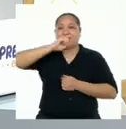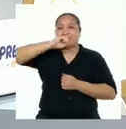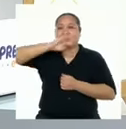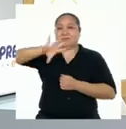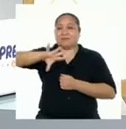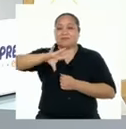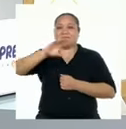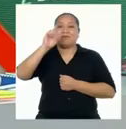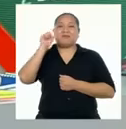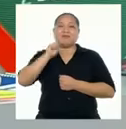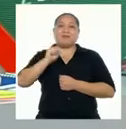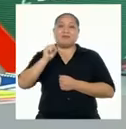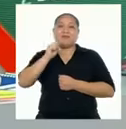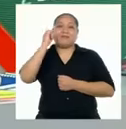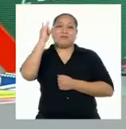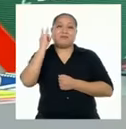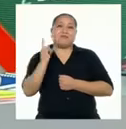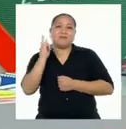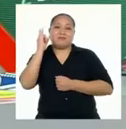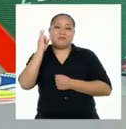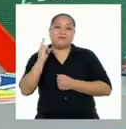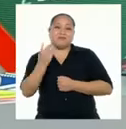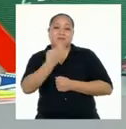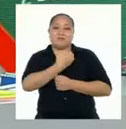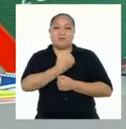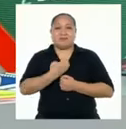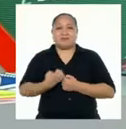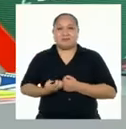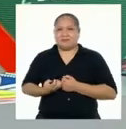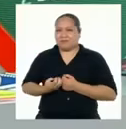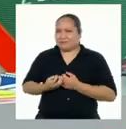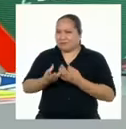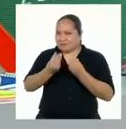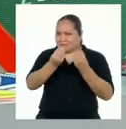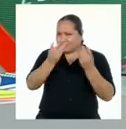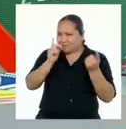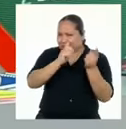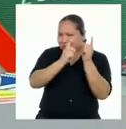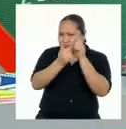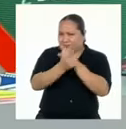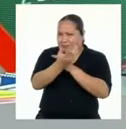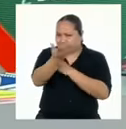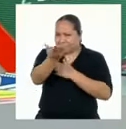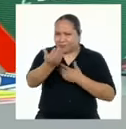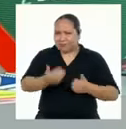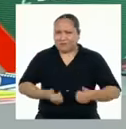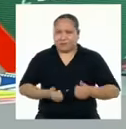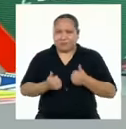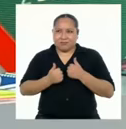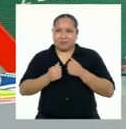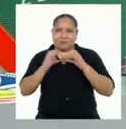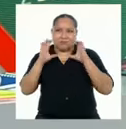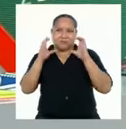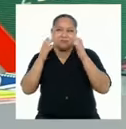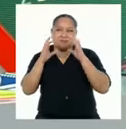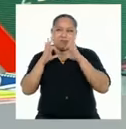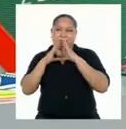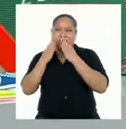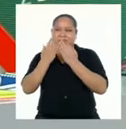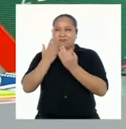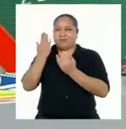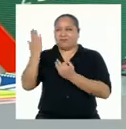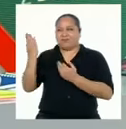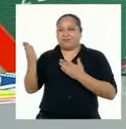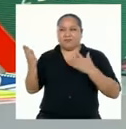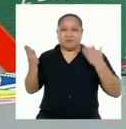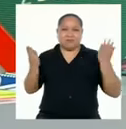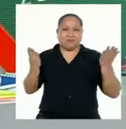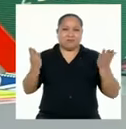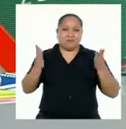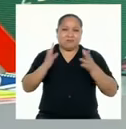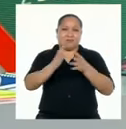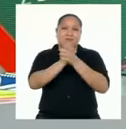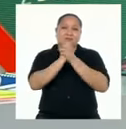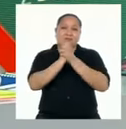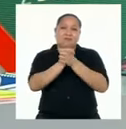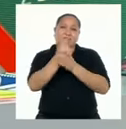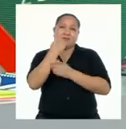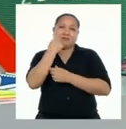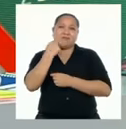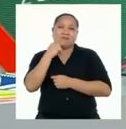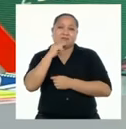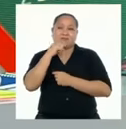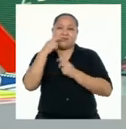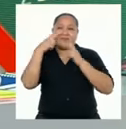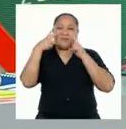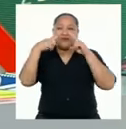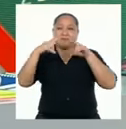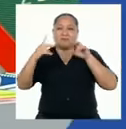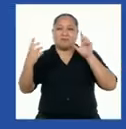la cuarentena. ¿Qué tanto han cambiado sus vidas? Ahora hacen clase con su familia al costado y a sus amigas y amigos los